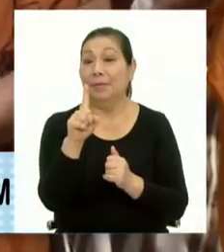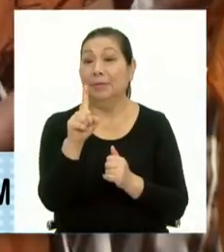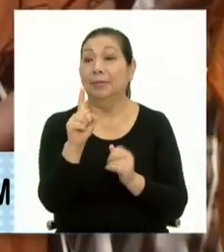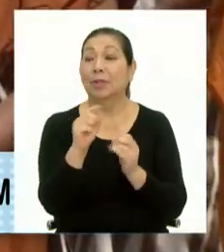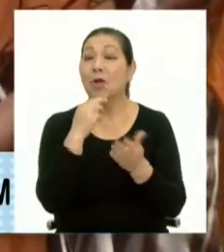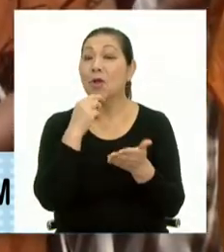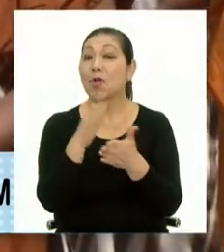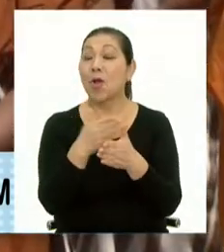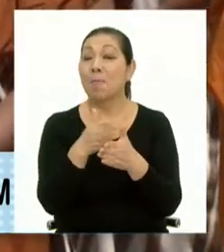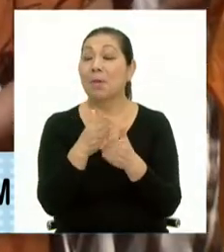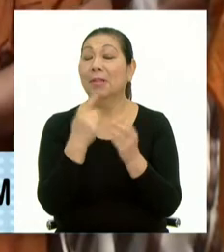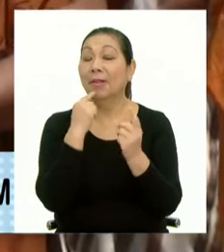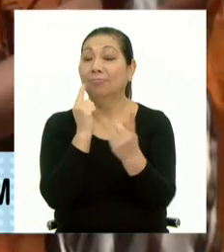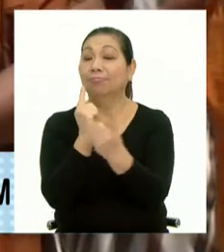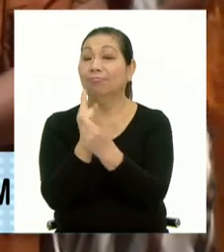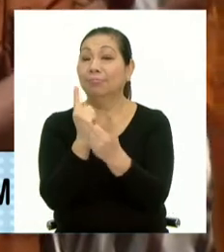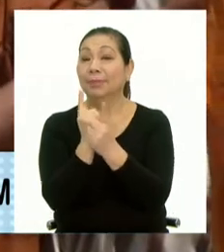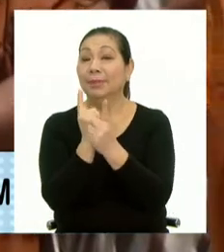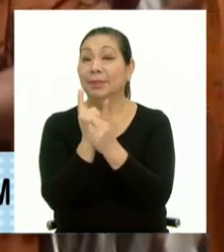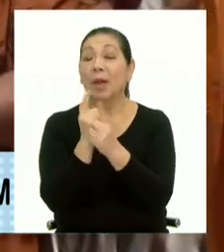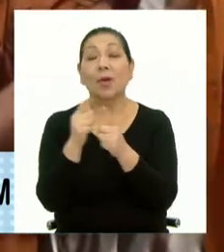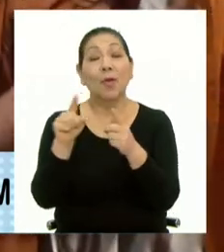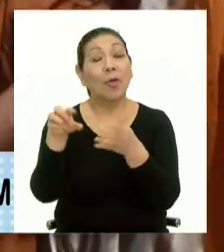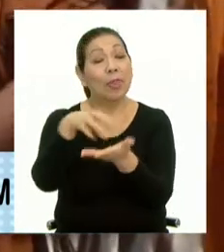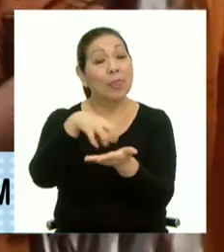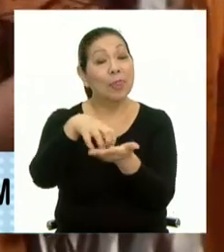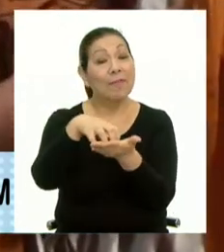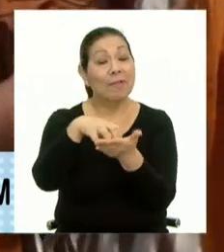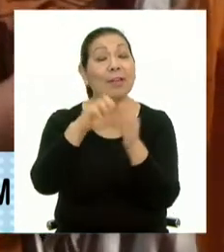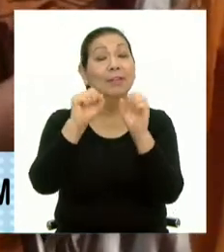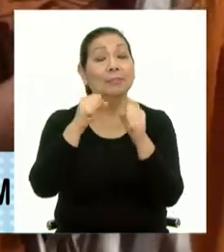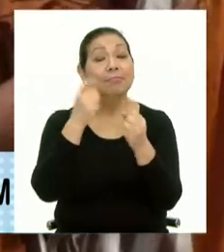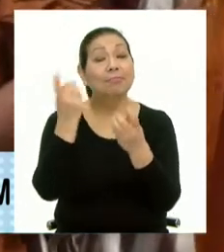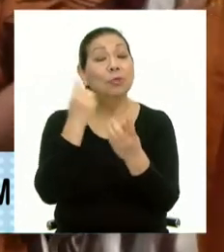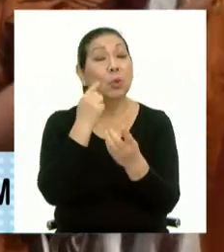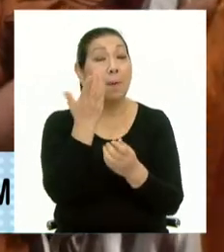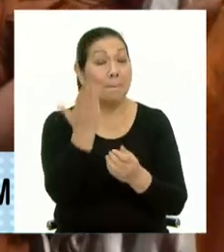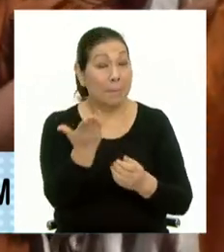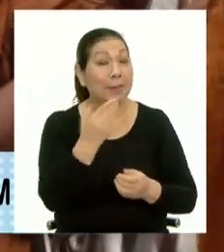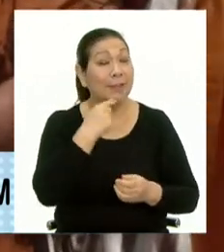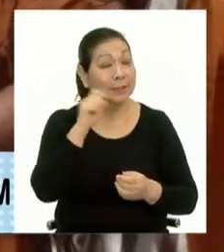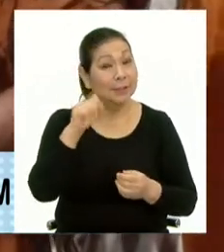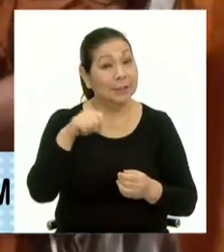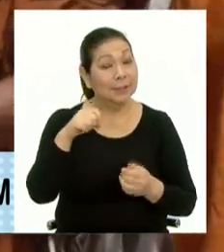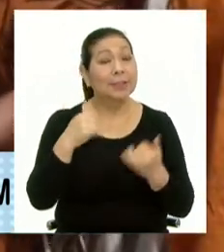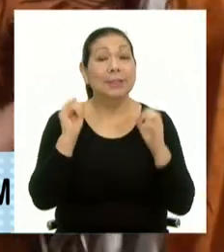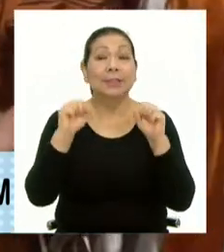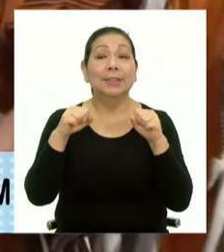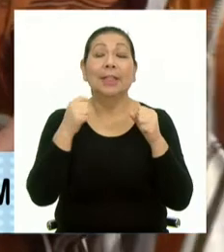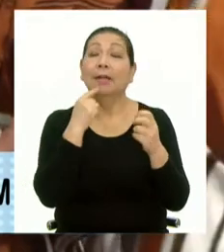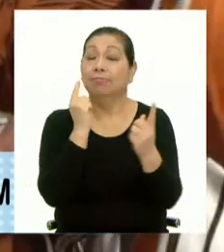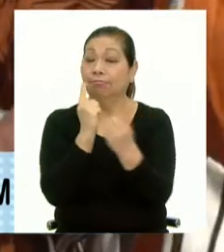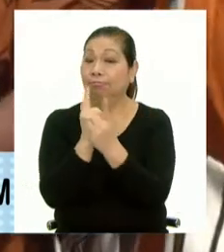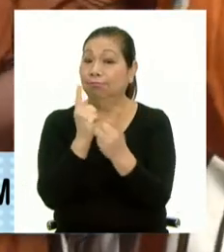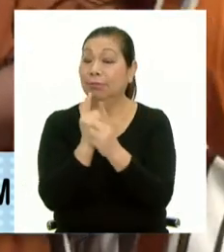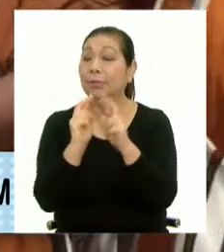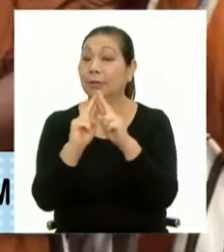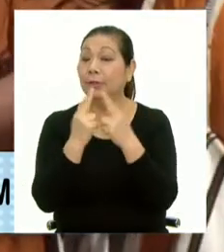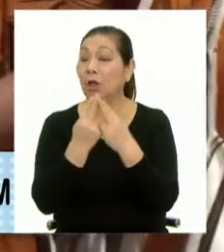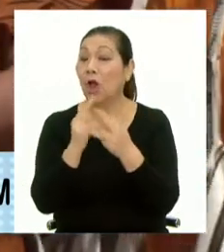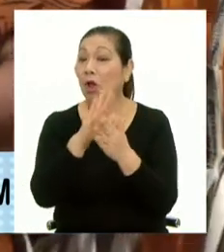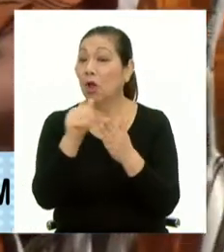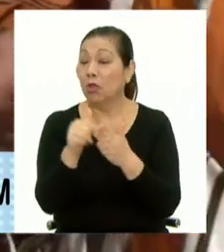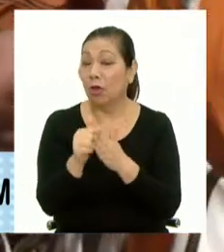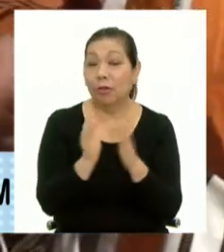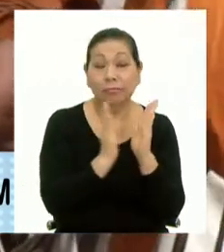nosotros compartimos directamente a los pueblos originarios. Directamente le han alcanzado sus reclamos, su petición. Sí, hemos estado acá reunidos con todas